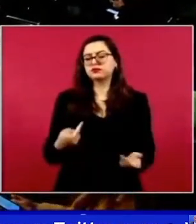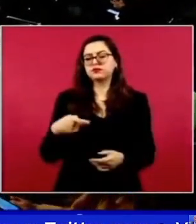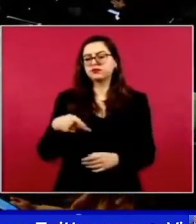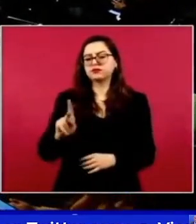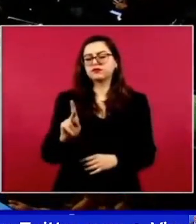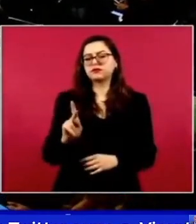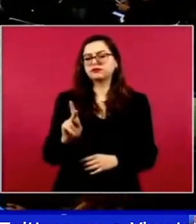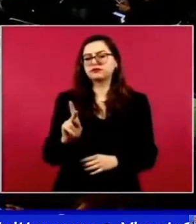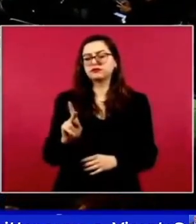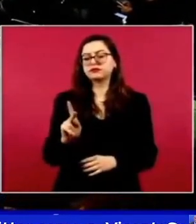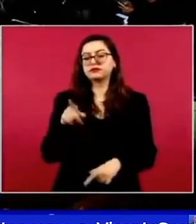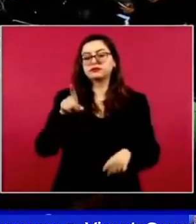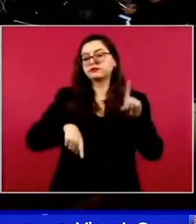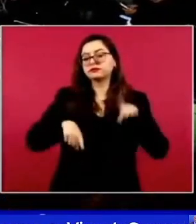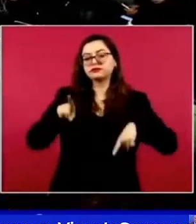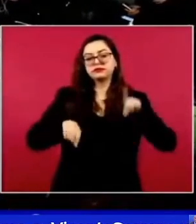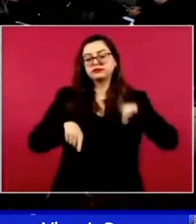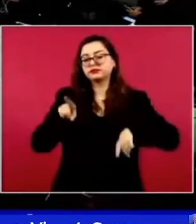de